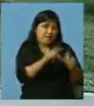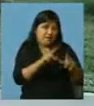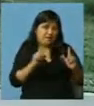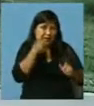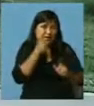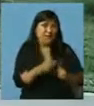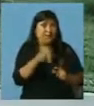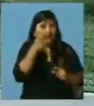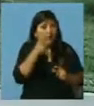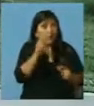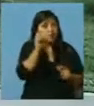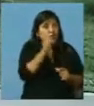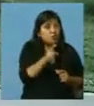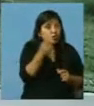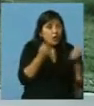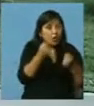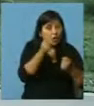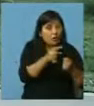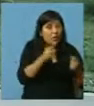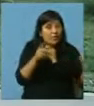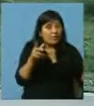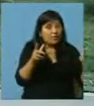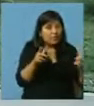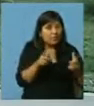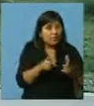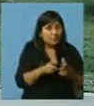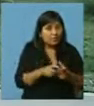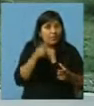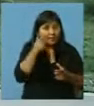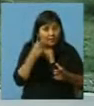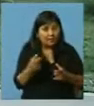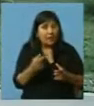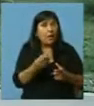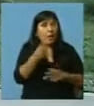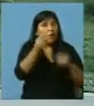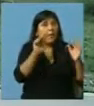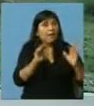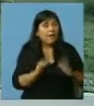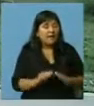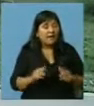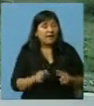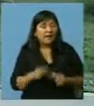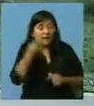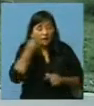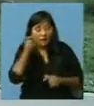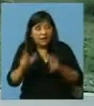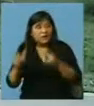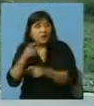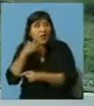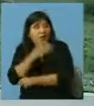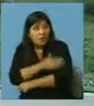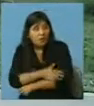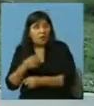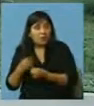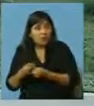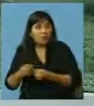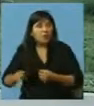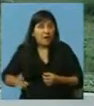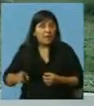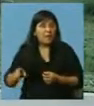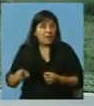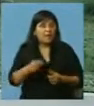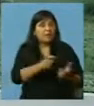menos alimentos para sectores que realmente están pasando hambre. Bueno, llama mucho la atención que no haya respuesta. Si vamos a un